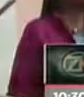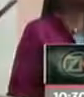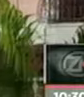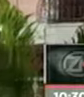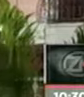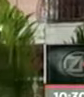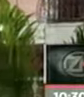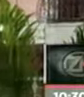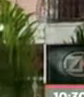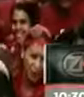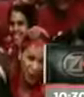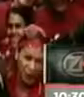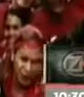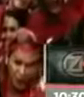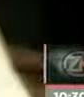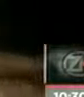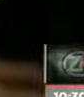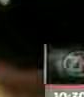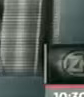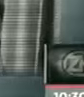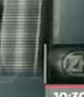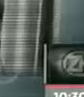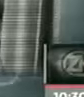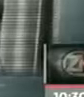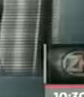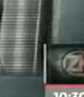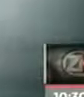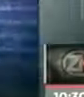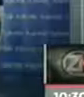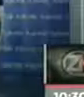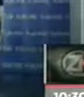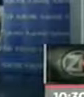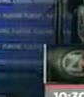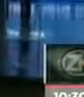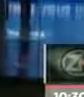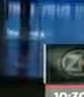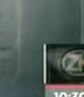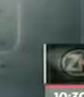jaque mate al gobierno bolivariano y a la revolución en Venezuela. Ante Dios,